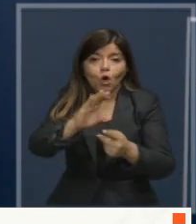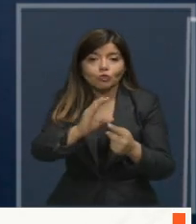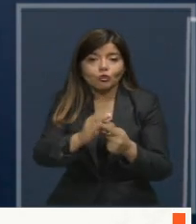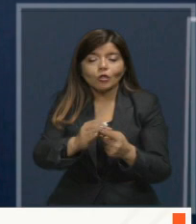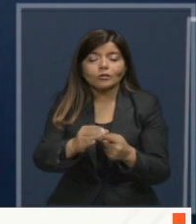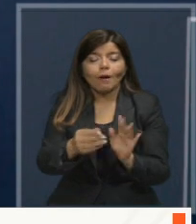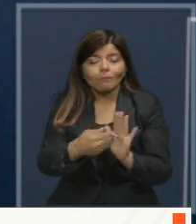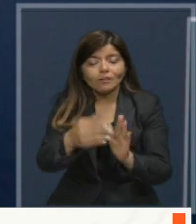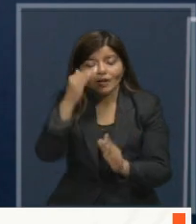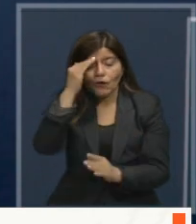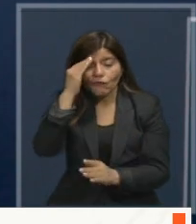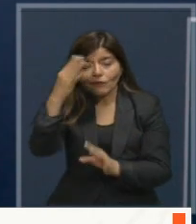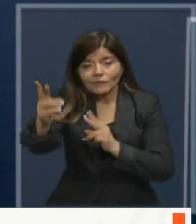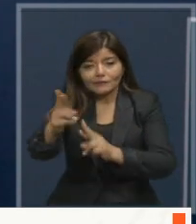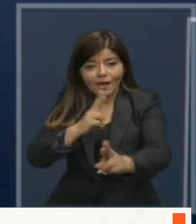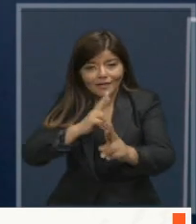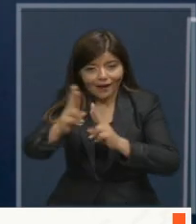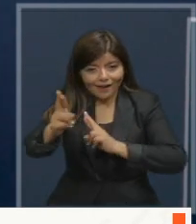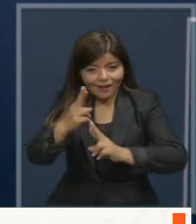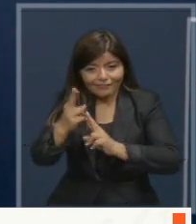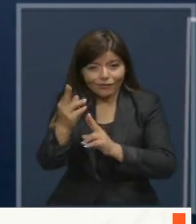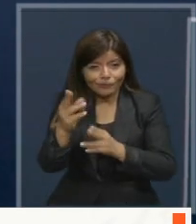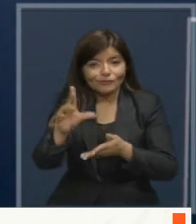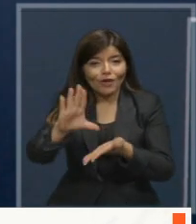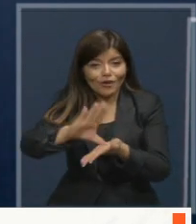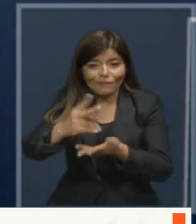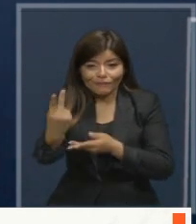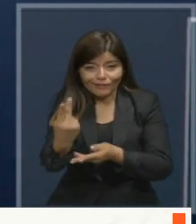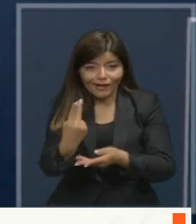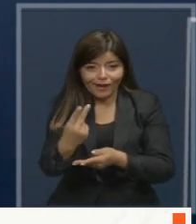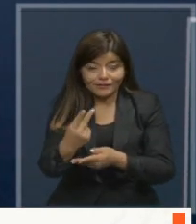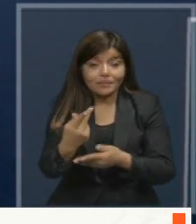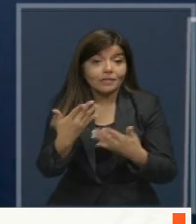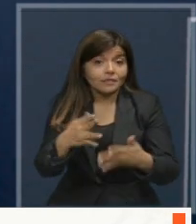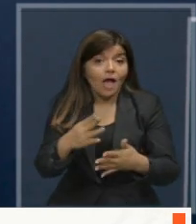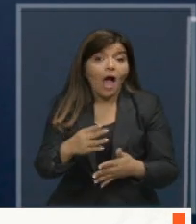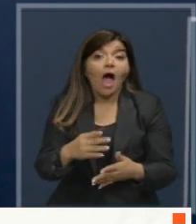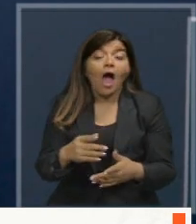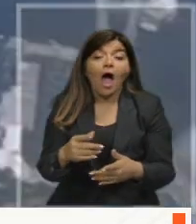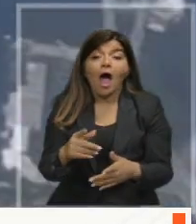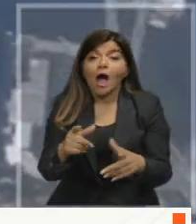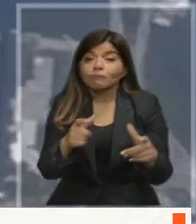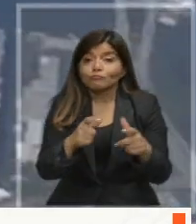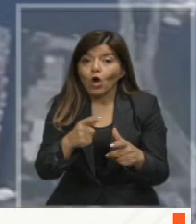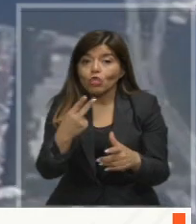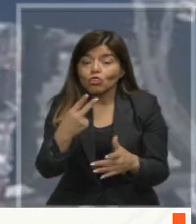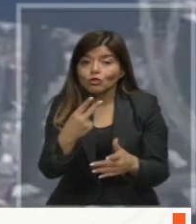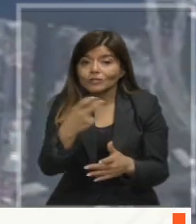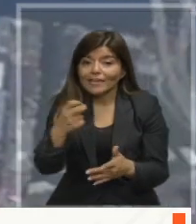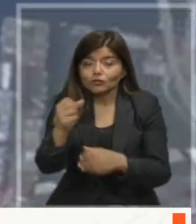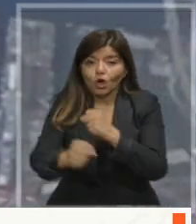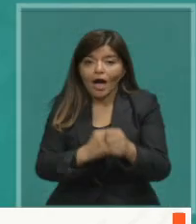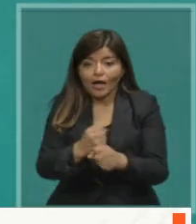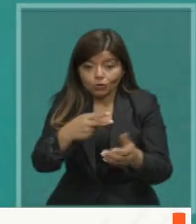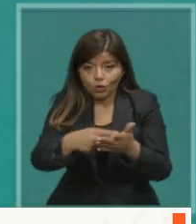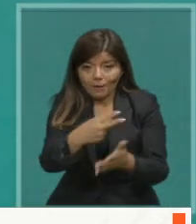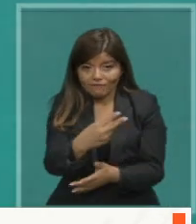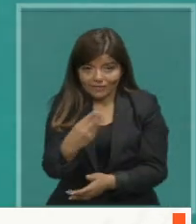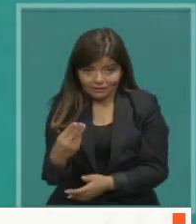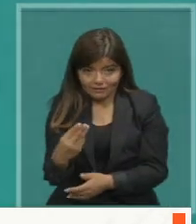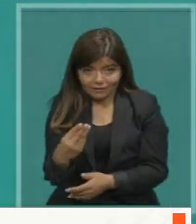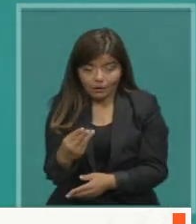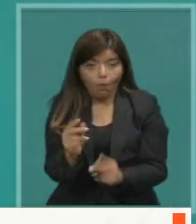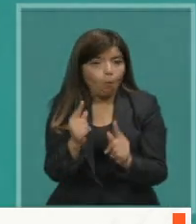confianza en nuestras relaciones bilaterales, que además cumplen 200 años este 2023. Buenas relaciones que hasta